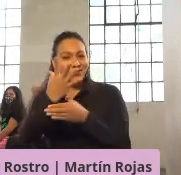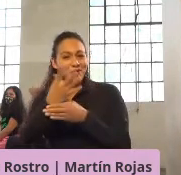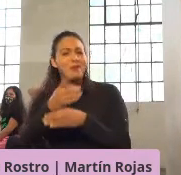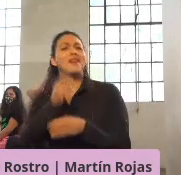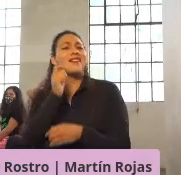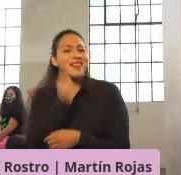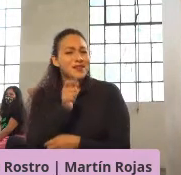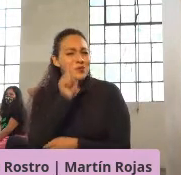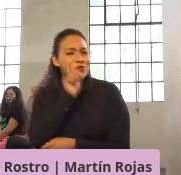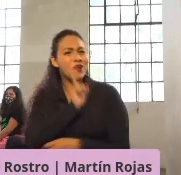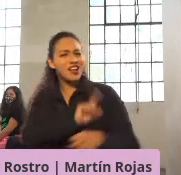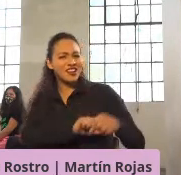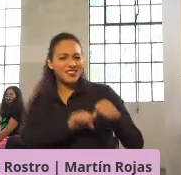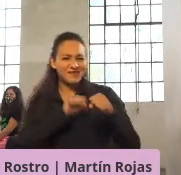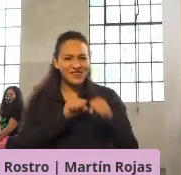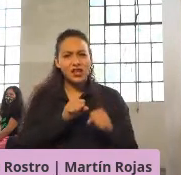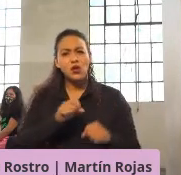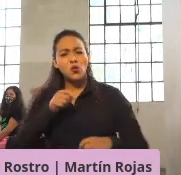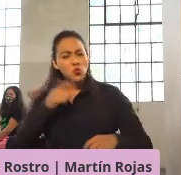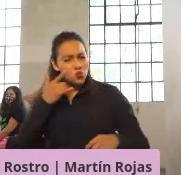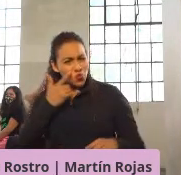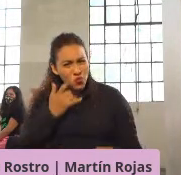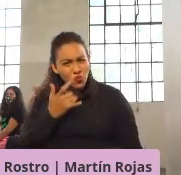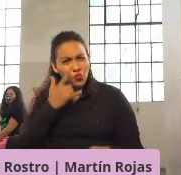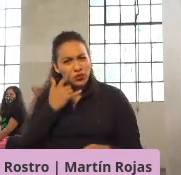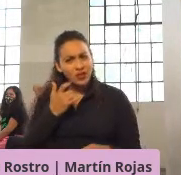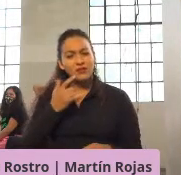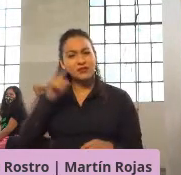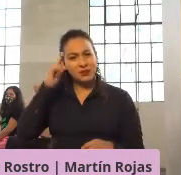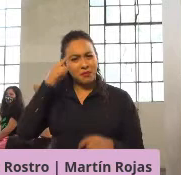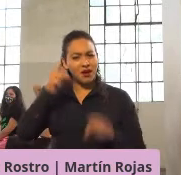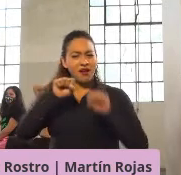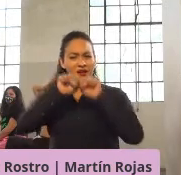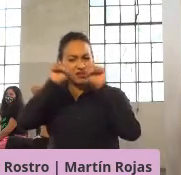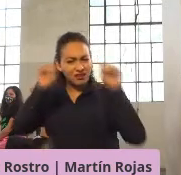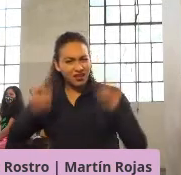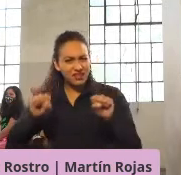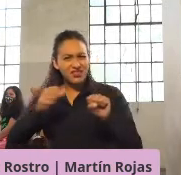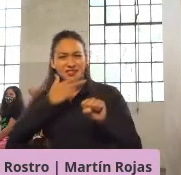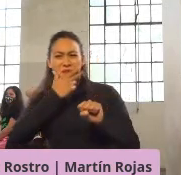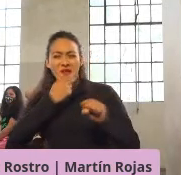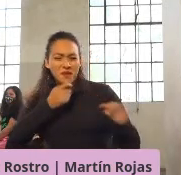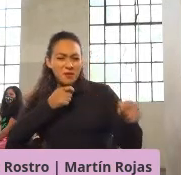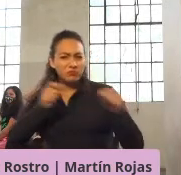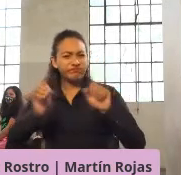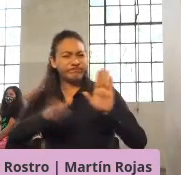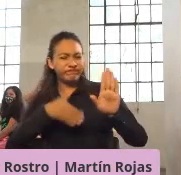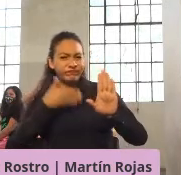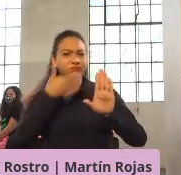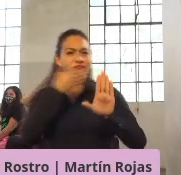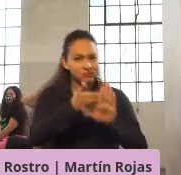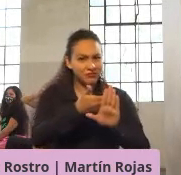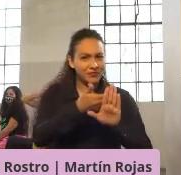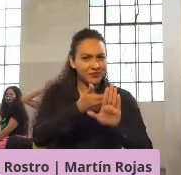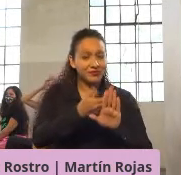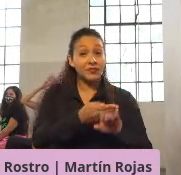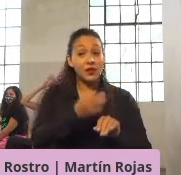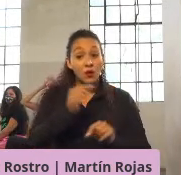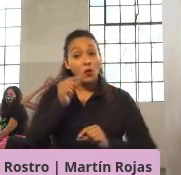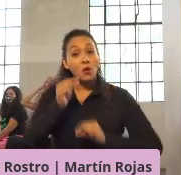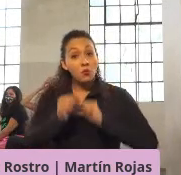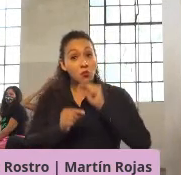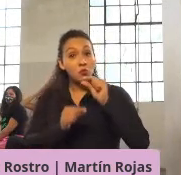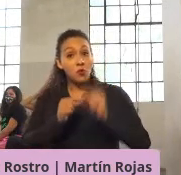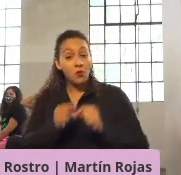también tirando esos estigmas que son una forma de control del mismo sistema para que no caigan las estructuras de poder que nos están aplastando a todas